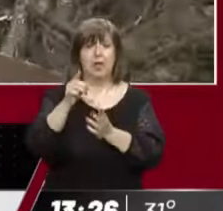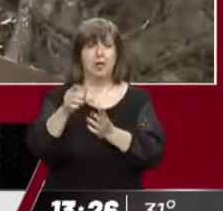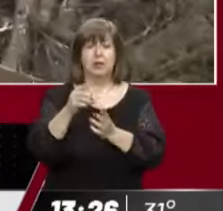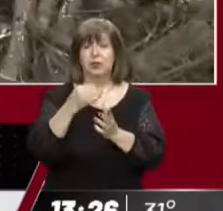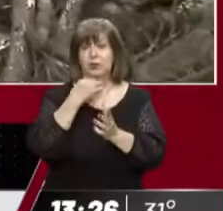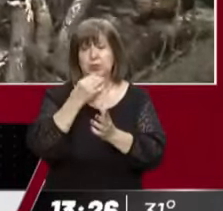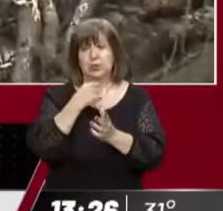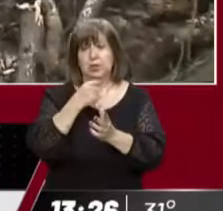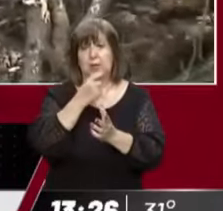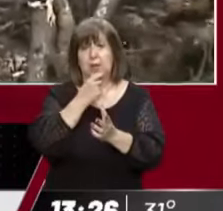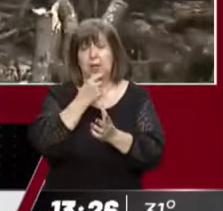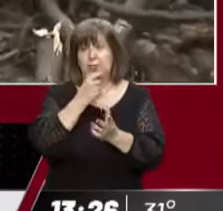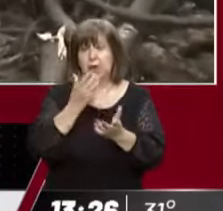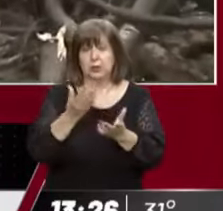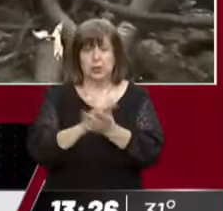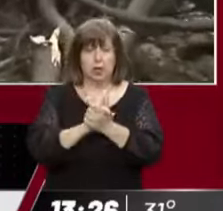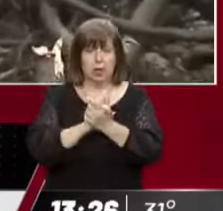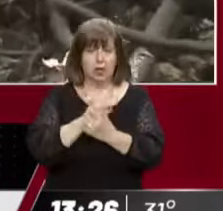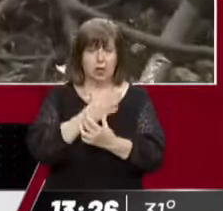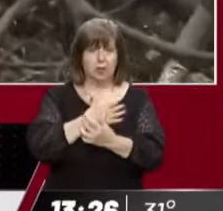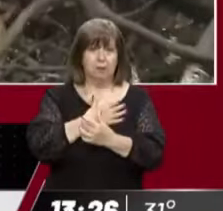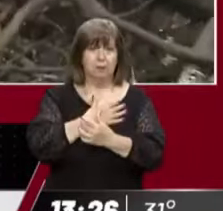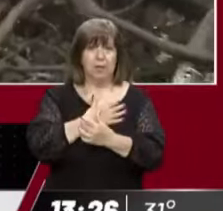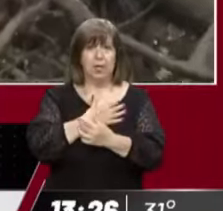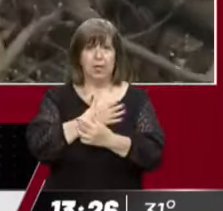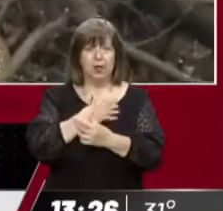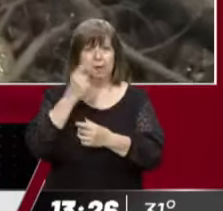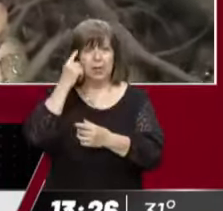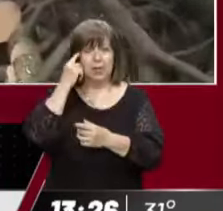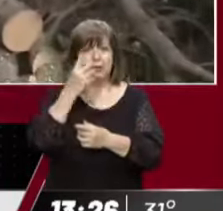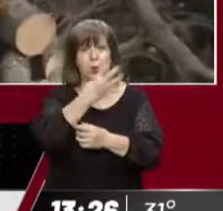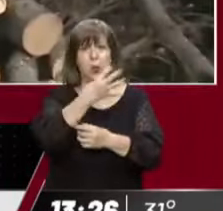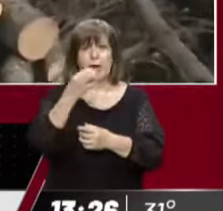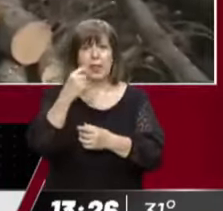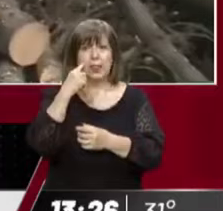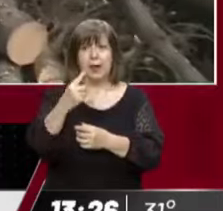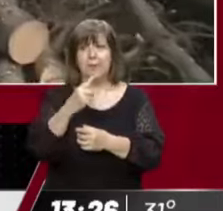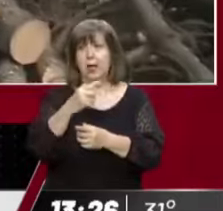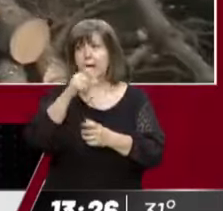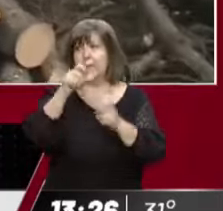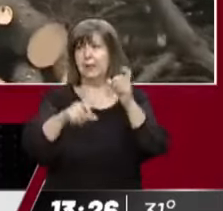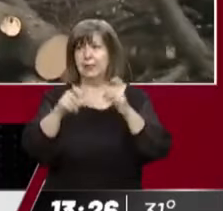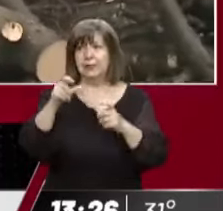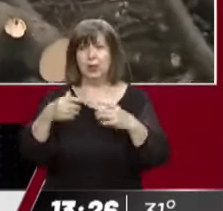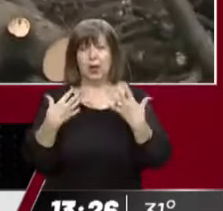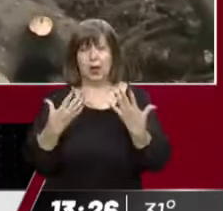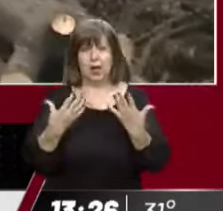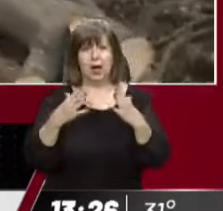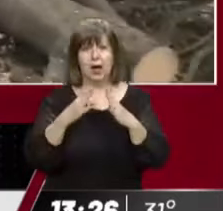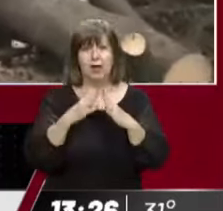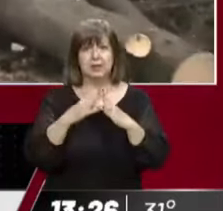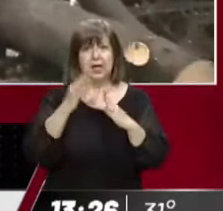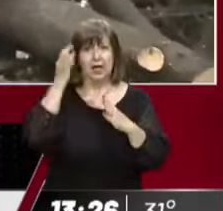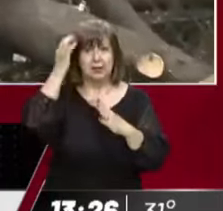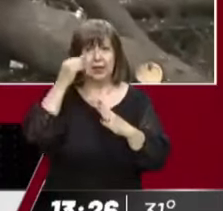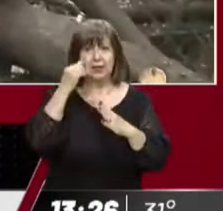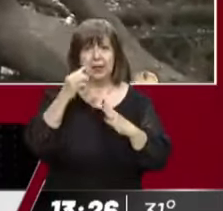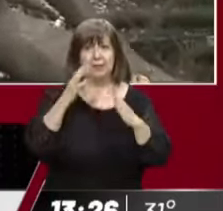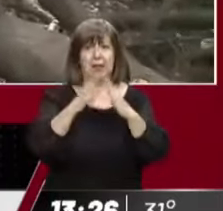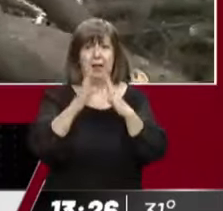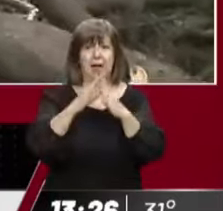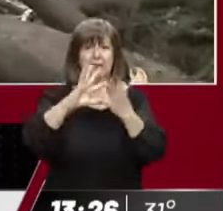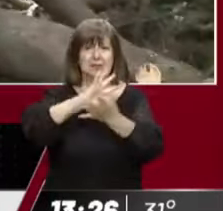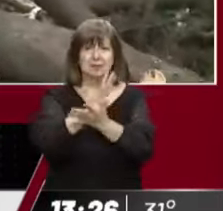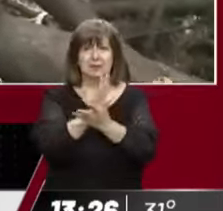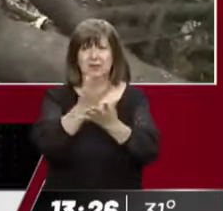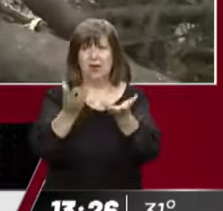algo así en Mendoza o en nuestro país sería parecido. Piensen 40.000 personas afectadas, 30.000 viviendas que destruidas.